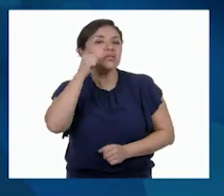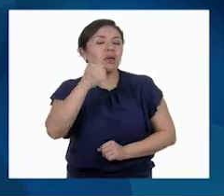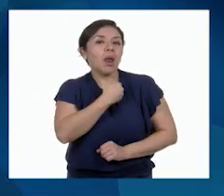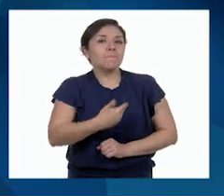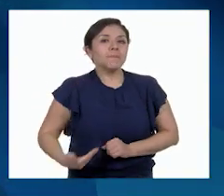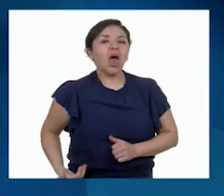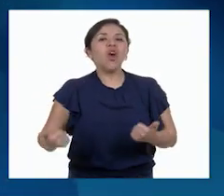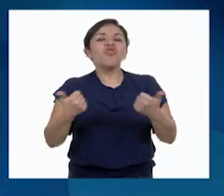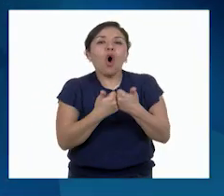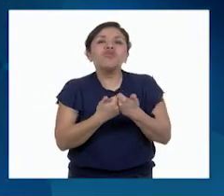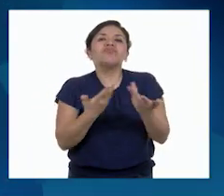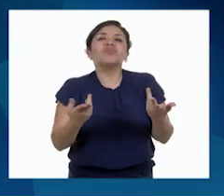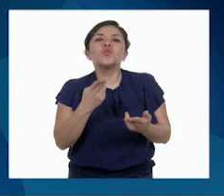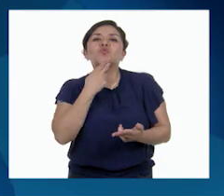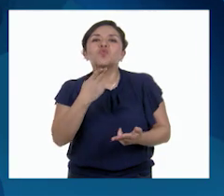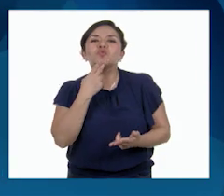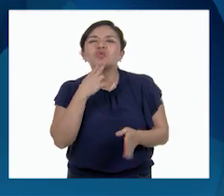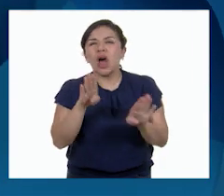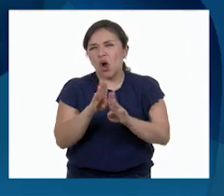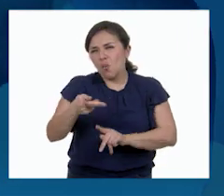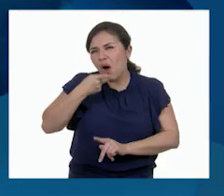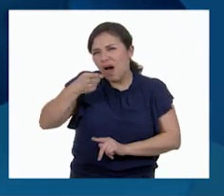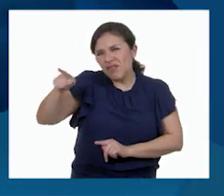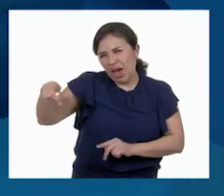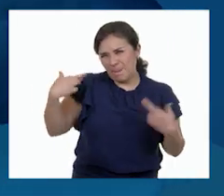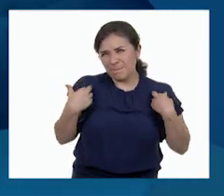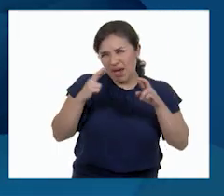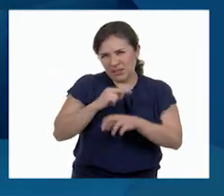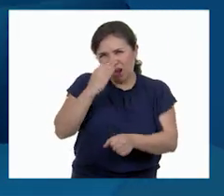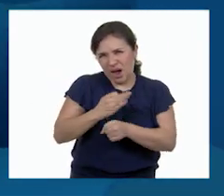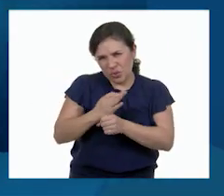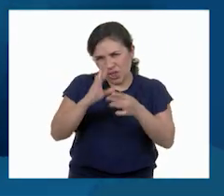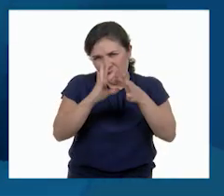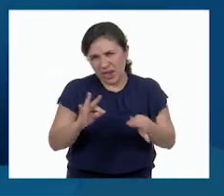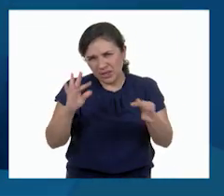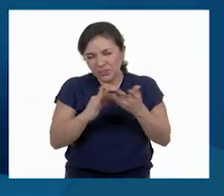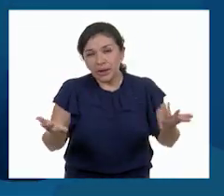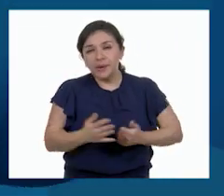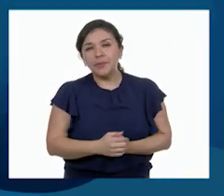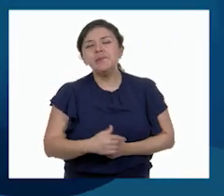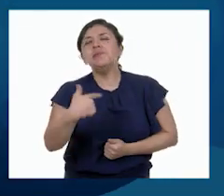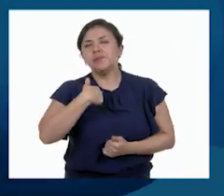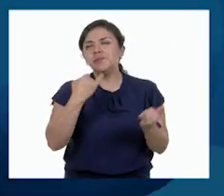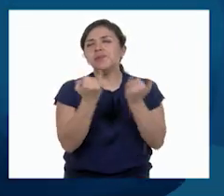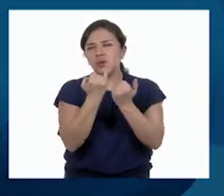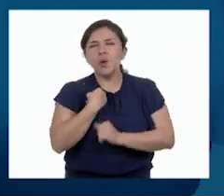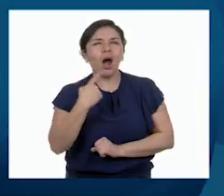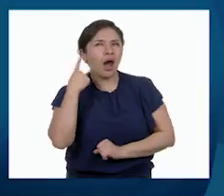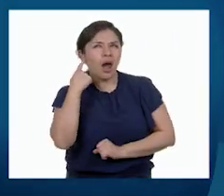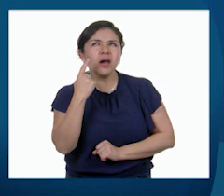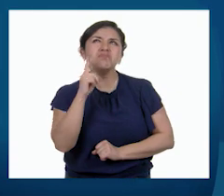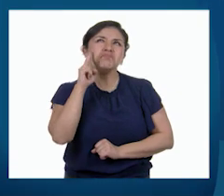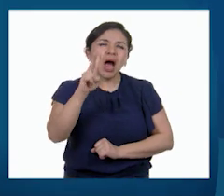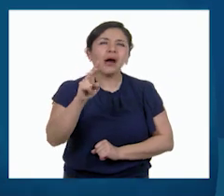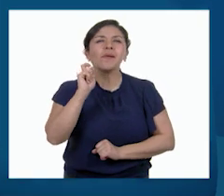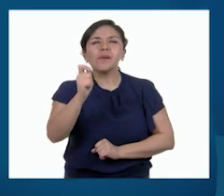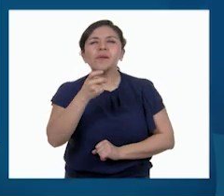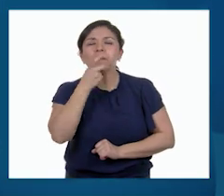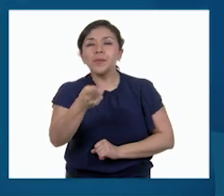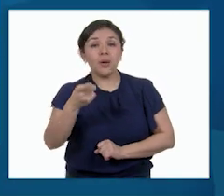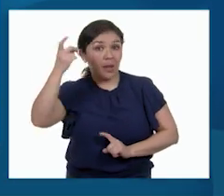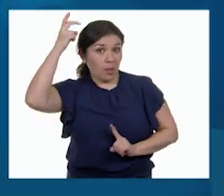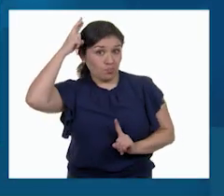usando estrategias como la que nos acaba de explicar la maestra. Y yo también había escuchado que